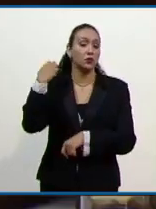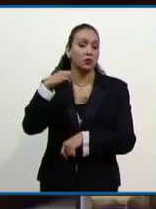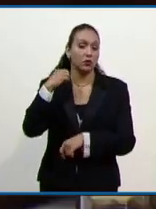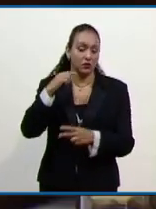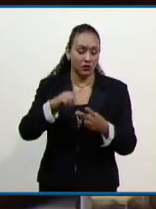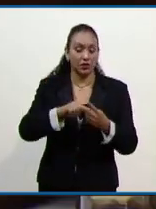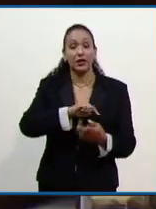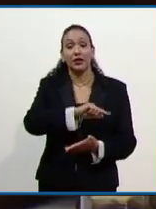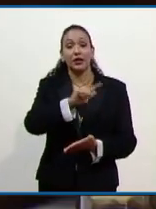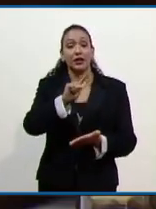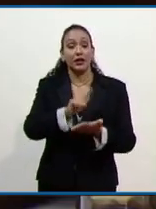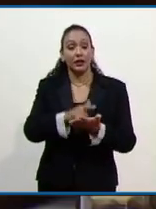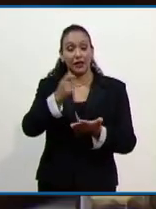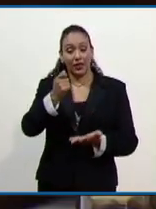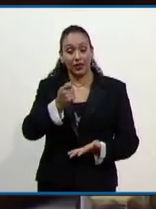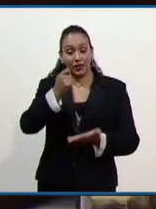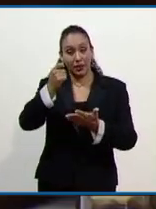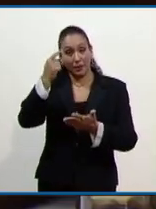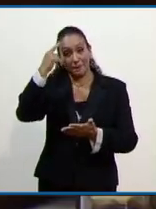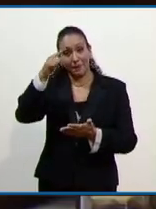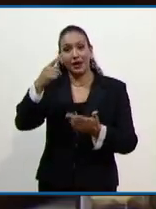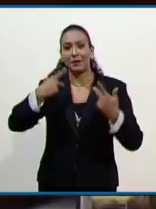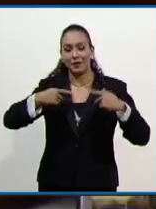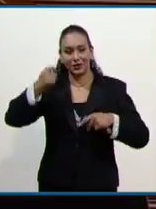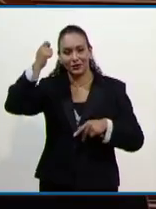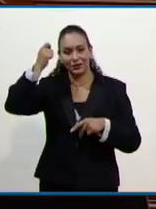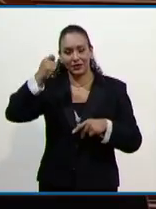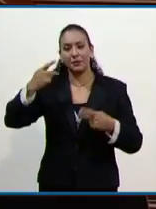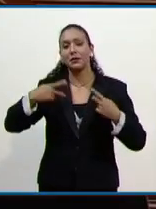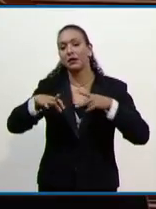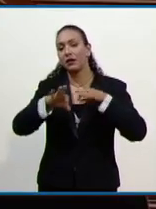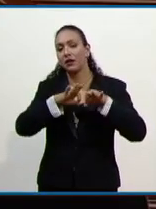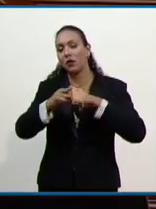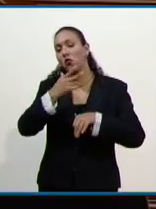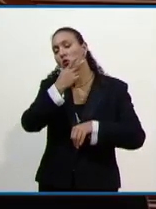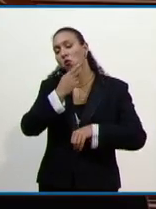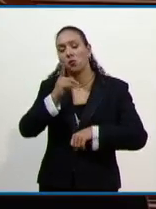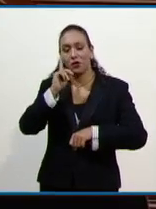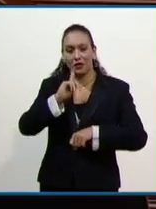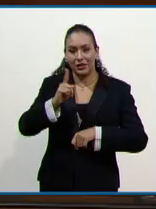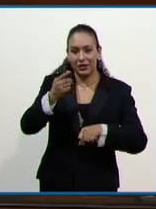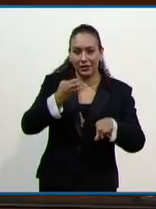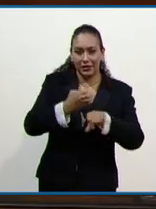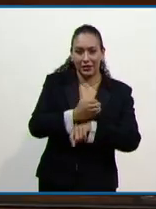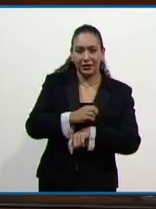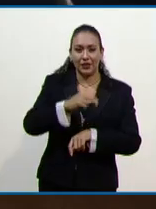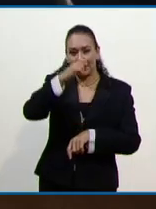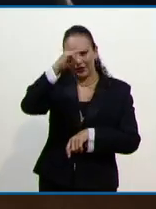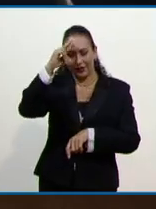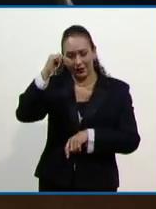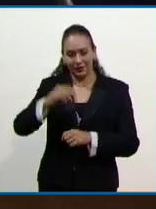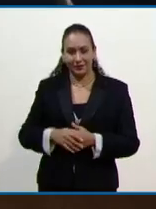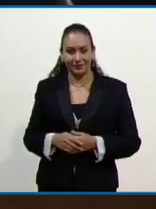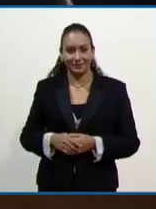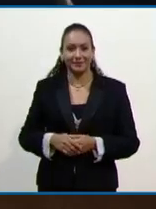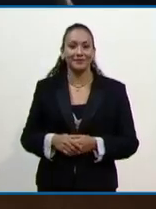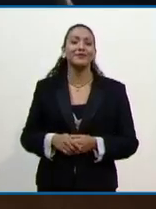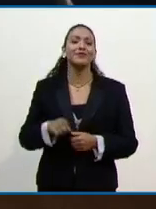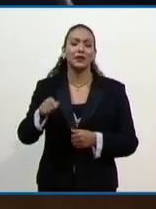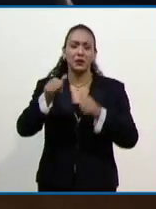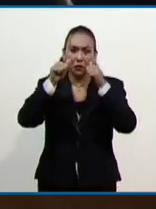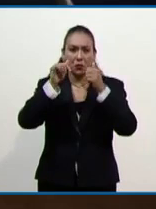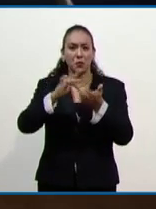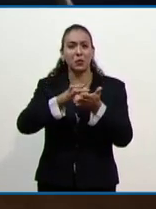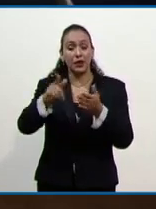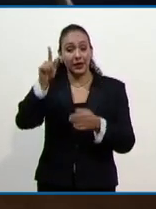y de la ley del Fondo de Ahorro para el Retiro Digno de las trabajadoras y los trabajadores del estado de Nayarit. Soy Lorena Sánchez Cabrera y a